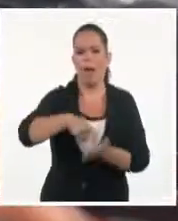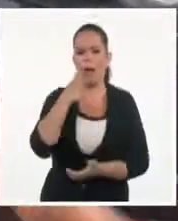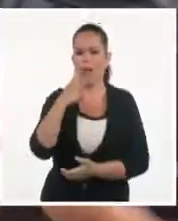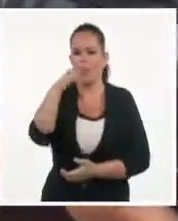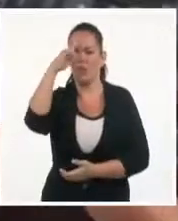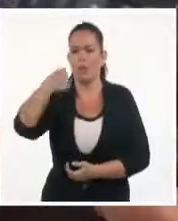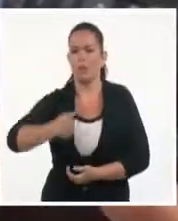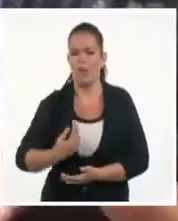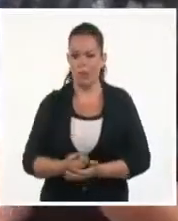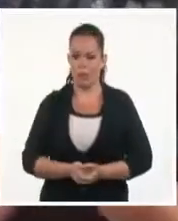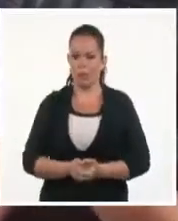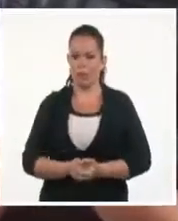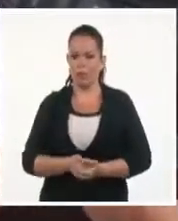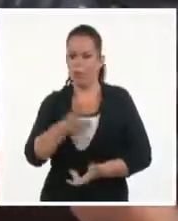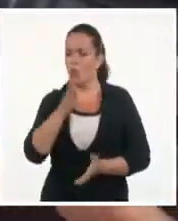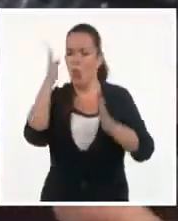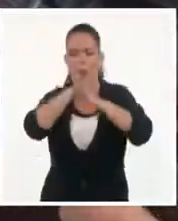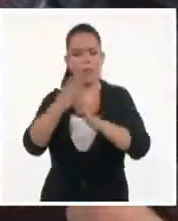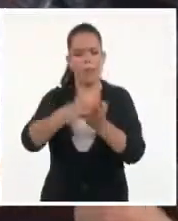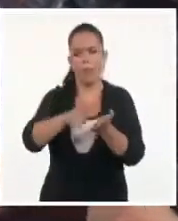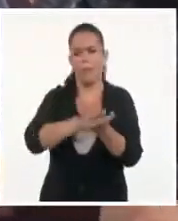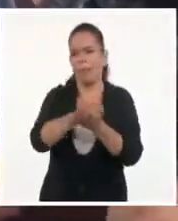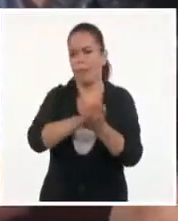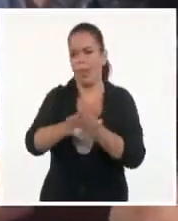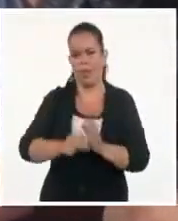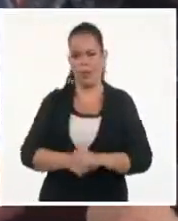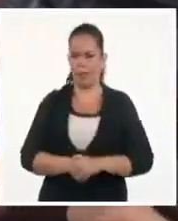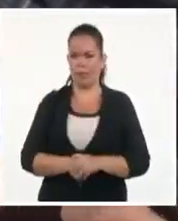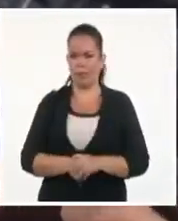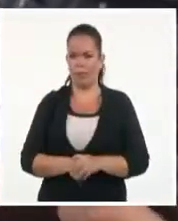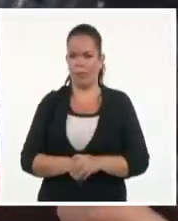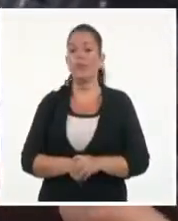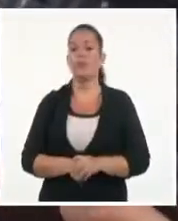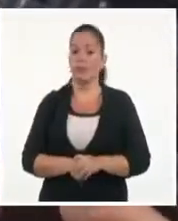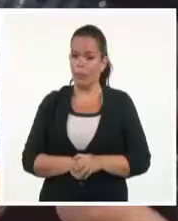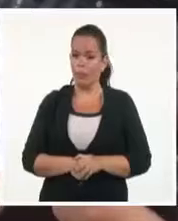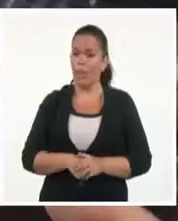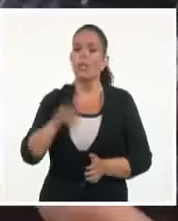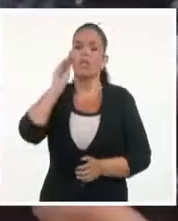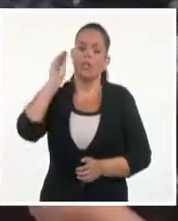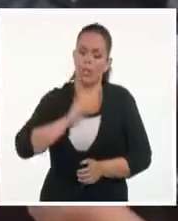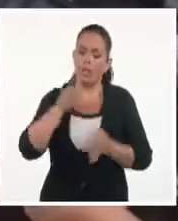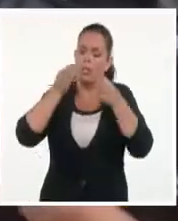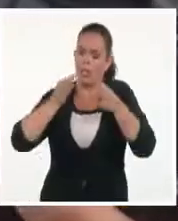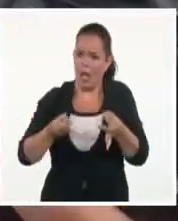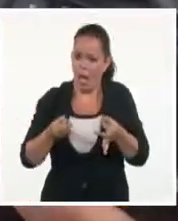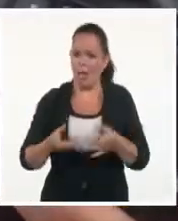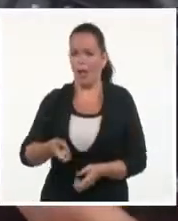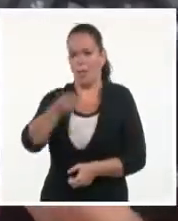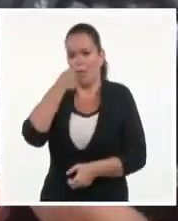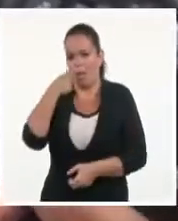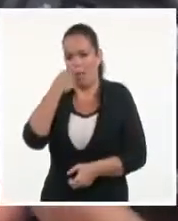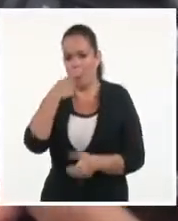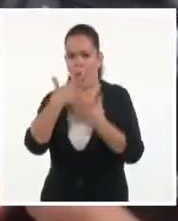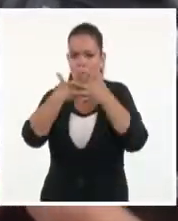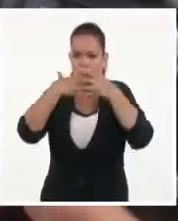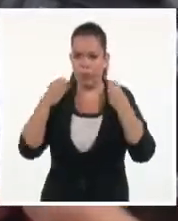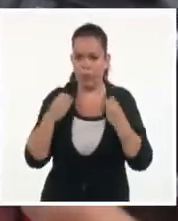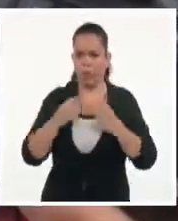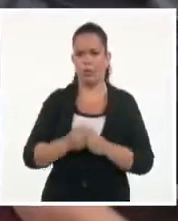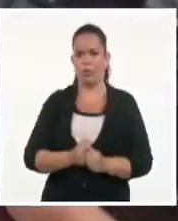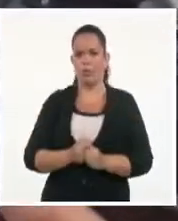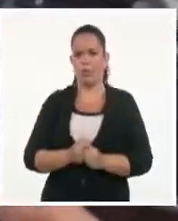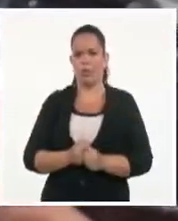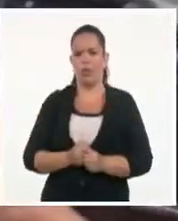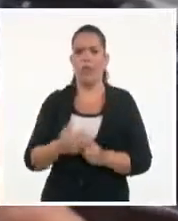distinción. Y en medio de esa complejidad, en la cual nos faltan medicamentos, nos falta tecnología, nuestras plantas